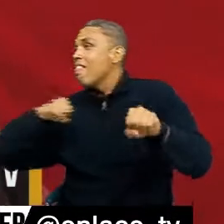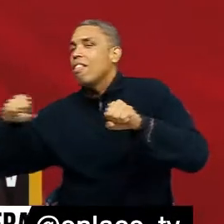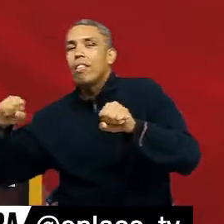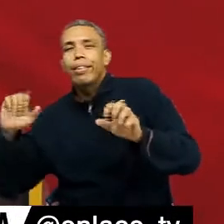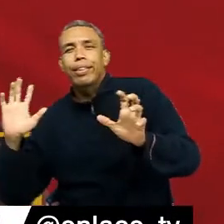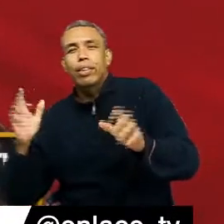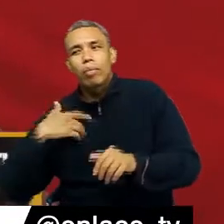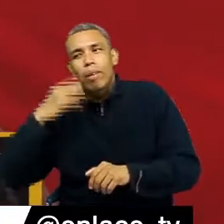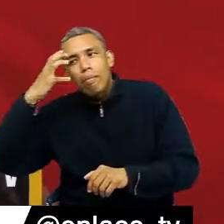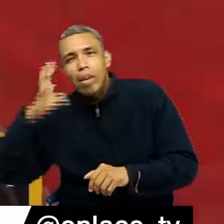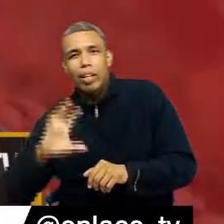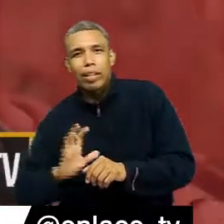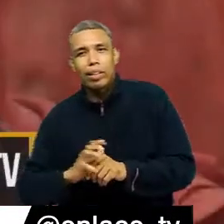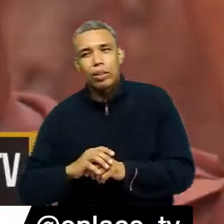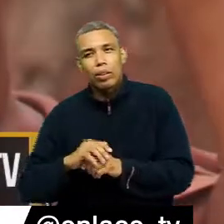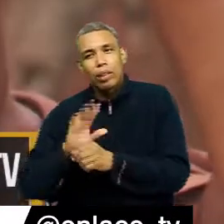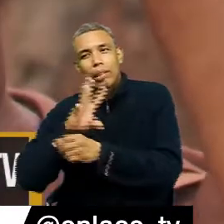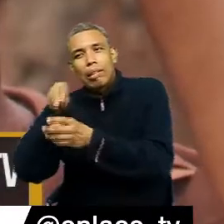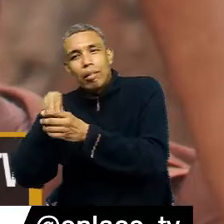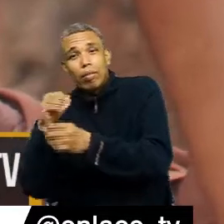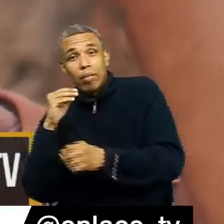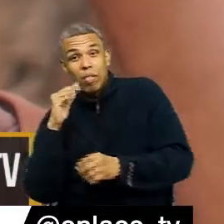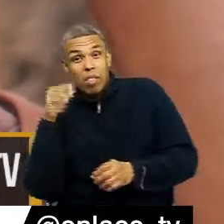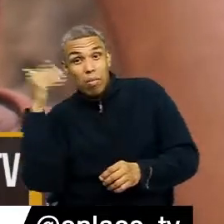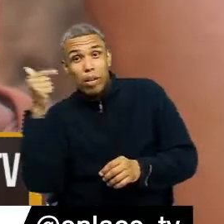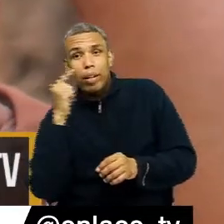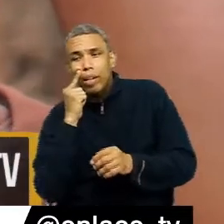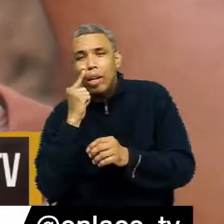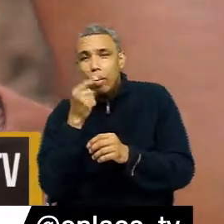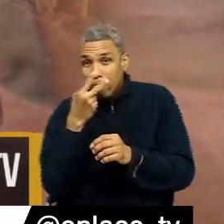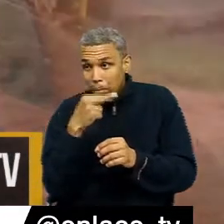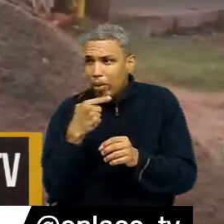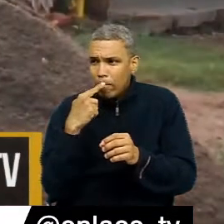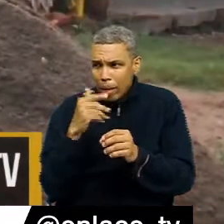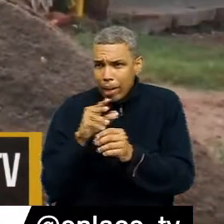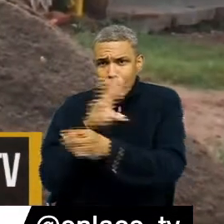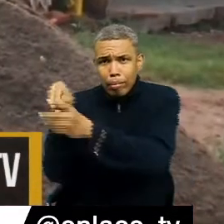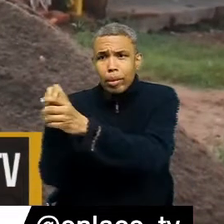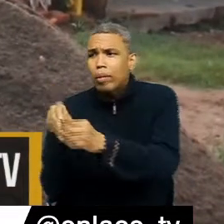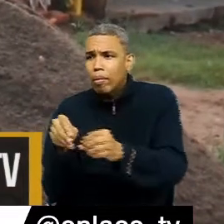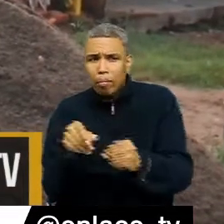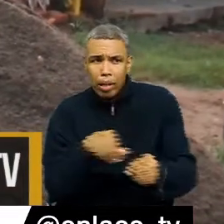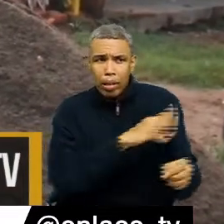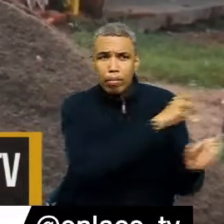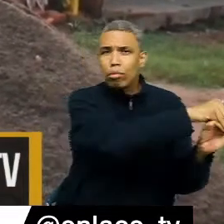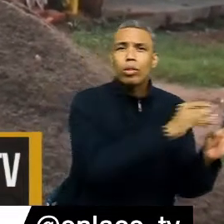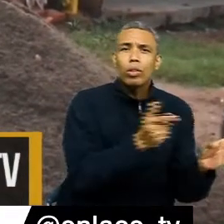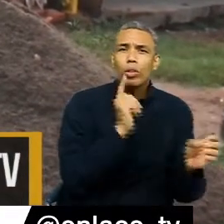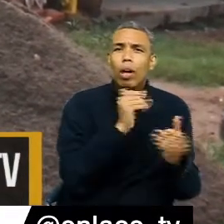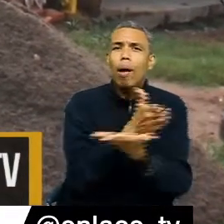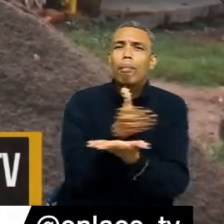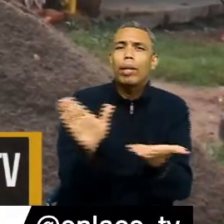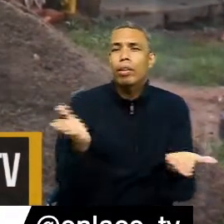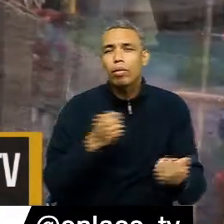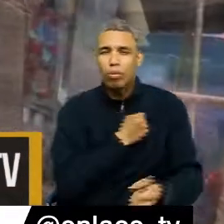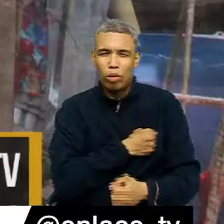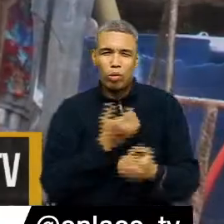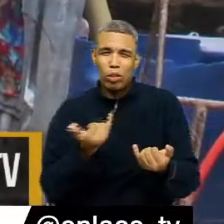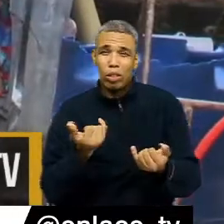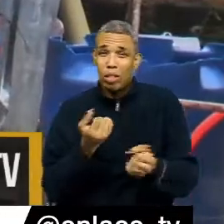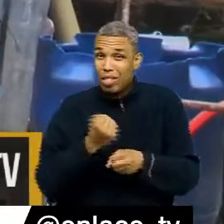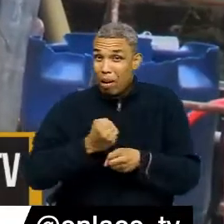O sea, me tocó repartir los dos pelados. Gloria Tobar se dedica a oficios varios, no tiene empleo y llama a quienes deseen contribuir con la causa de